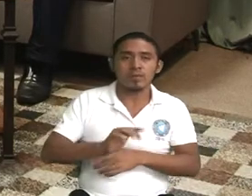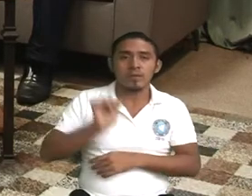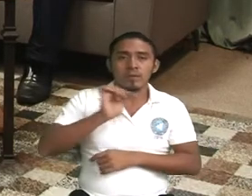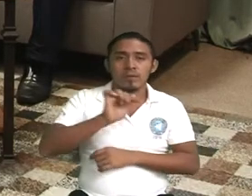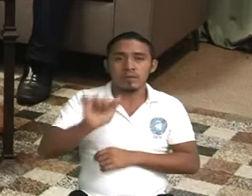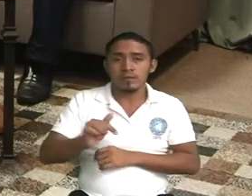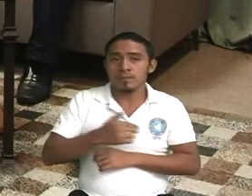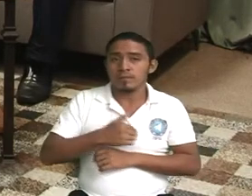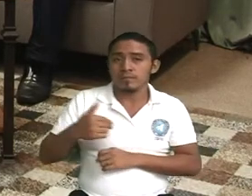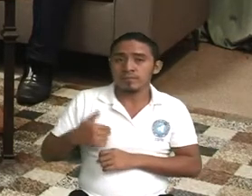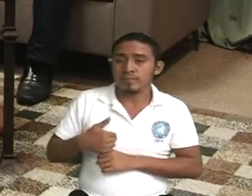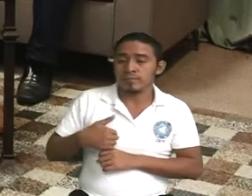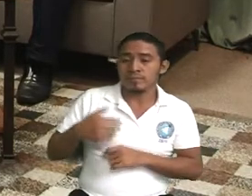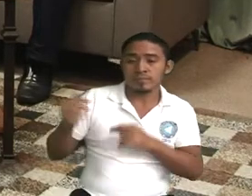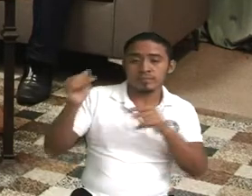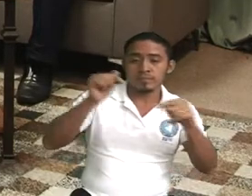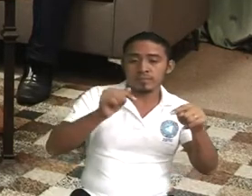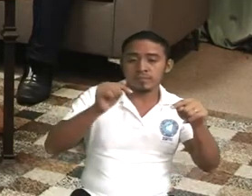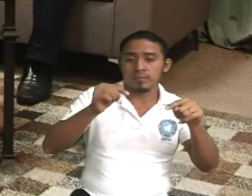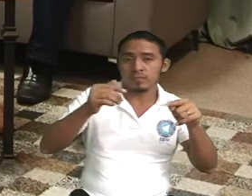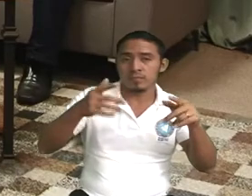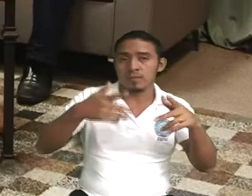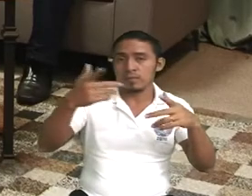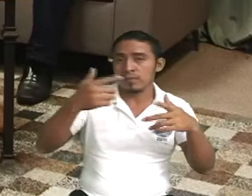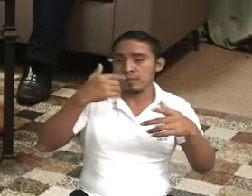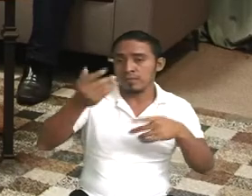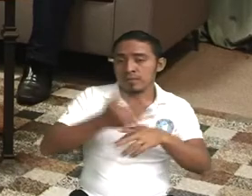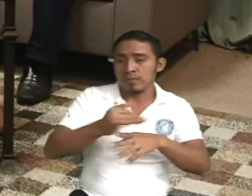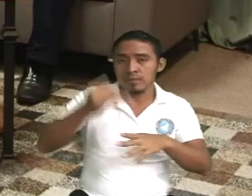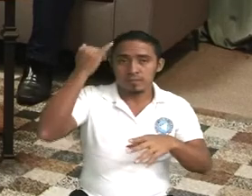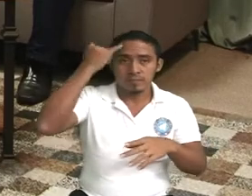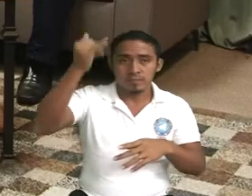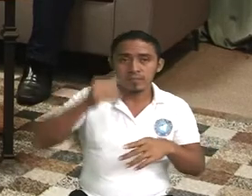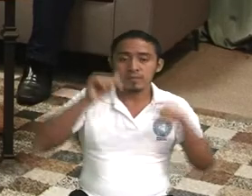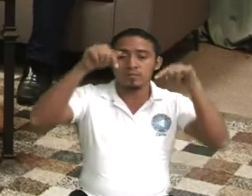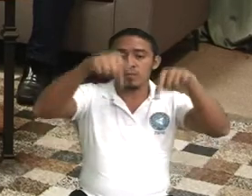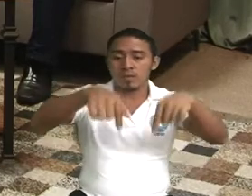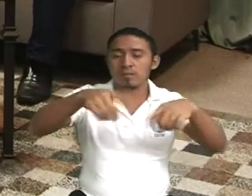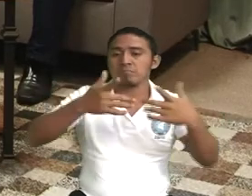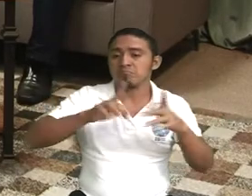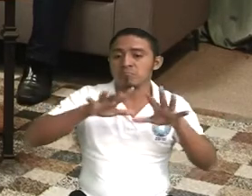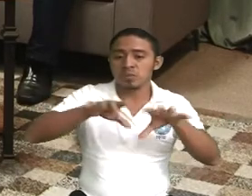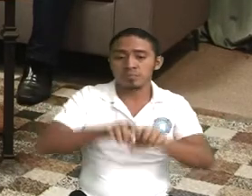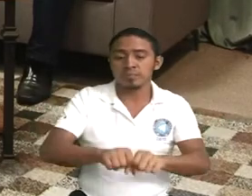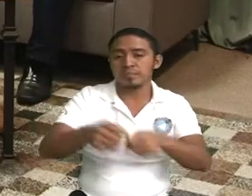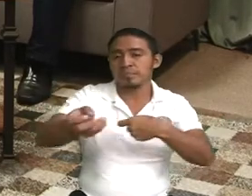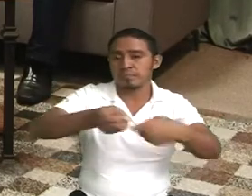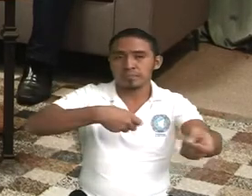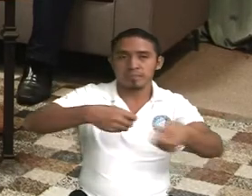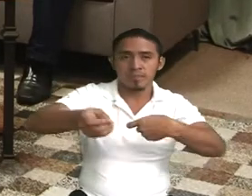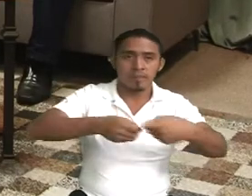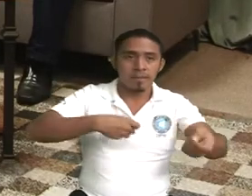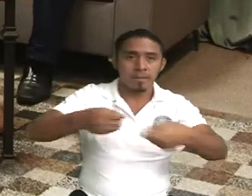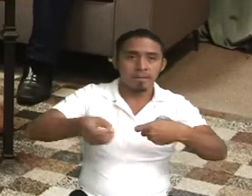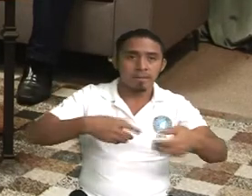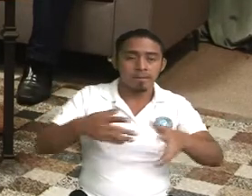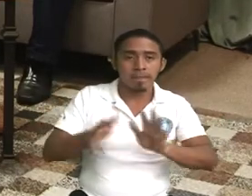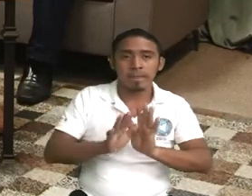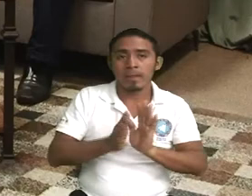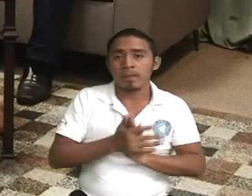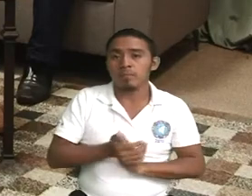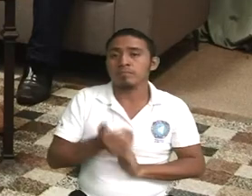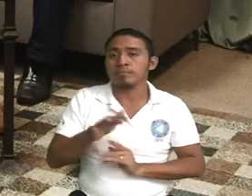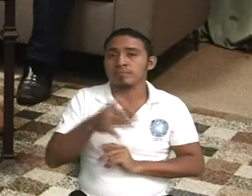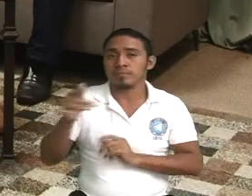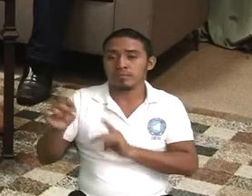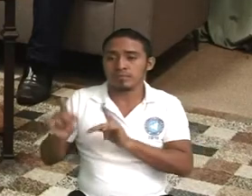espacios que se van creando. Unos a través de precisamente los emprendedores que llegan a un espacio y lo habitan específicamente para la actividad comercial,